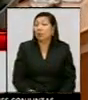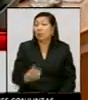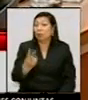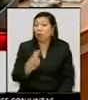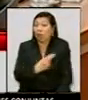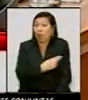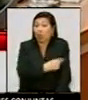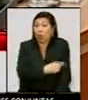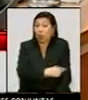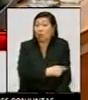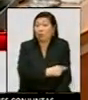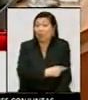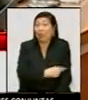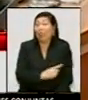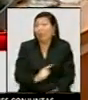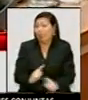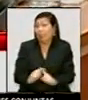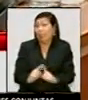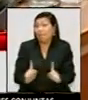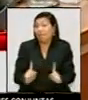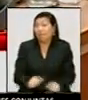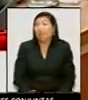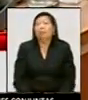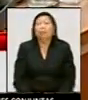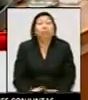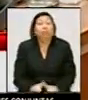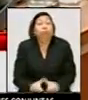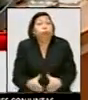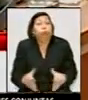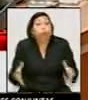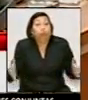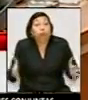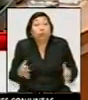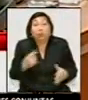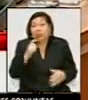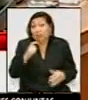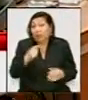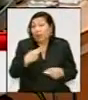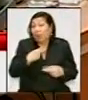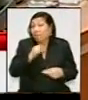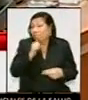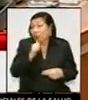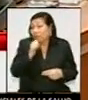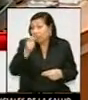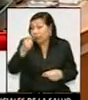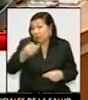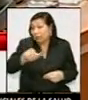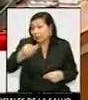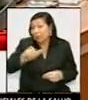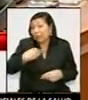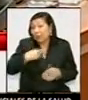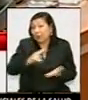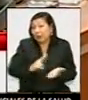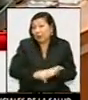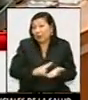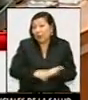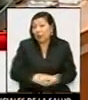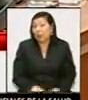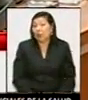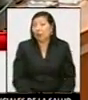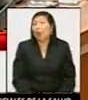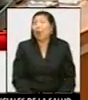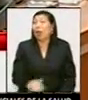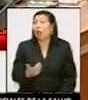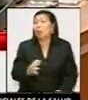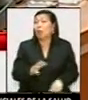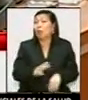2 hospitales distintos. Hoy hay una tremenda brecha de recursos humanos especializados en salud y hay